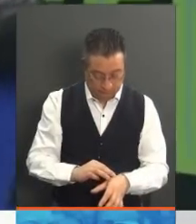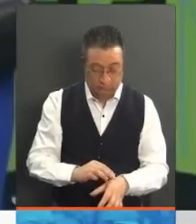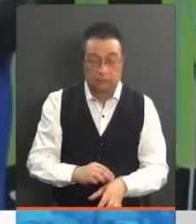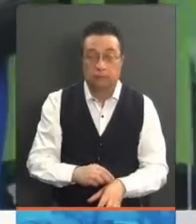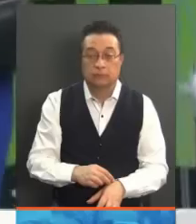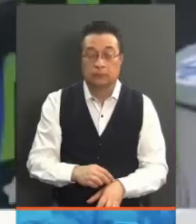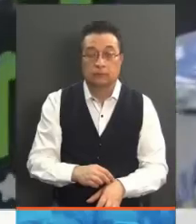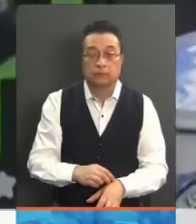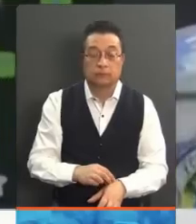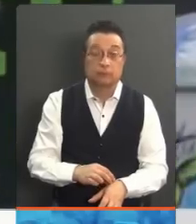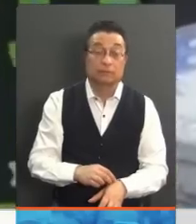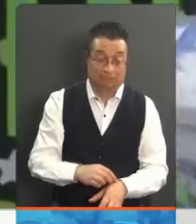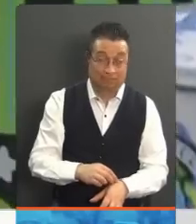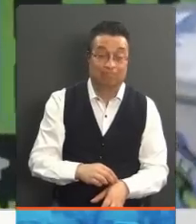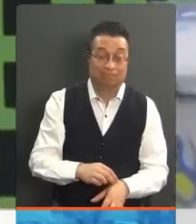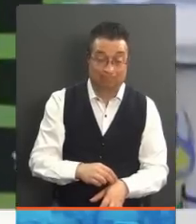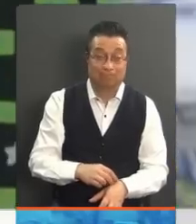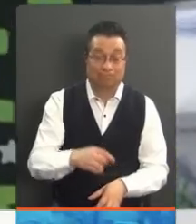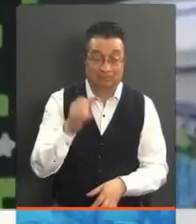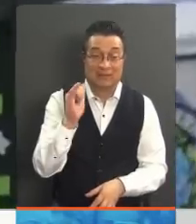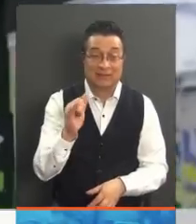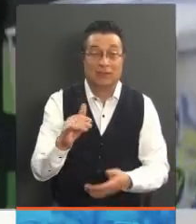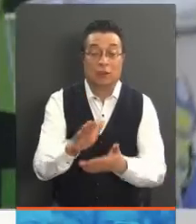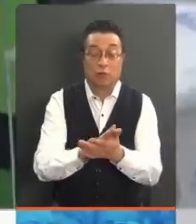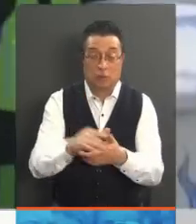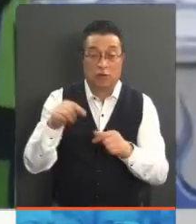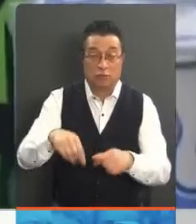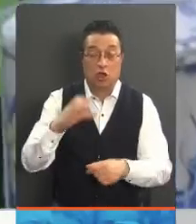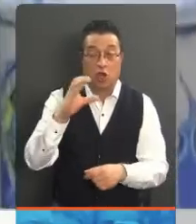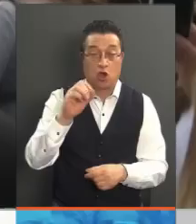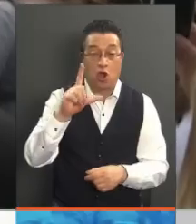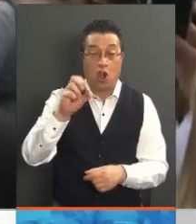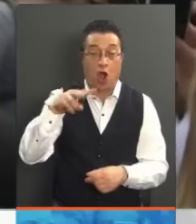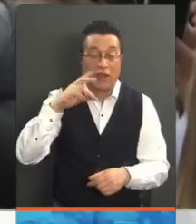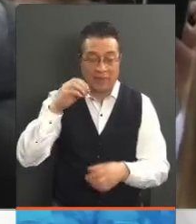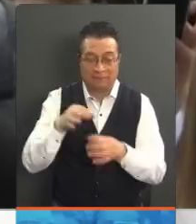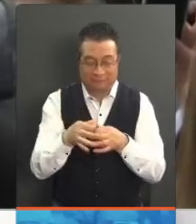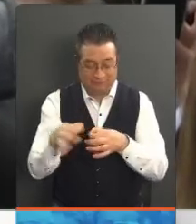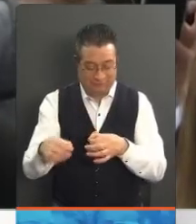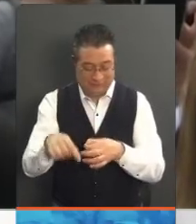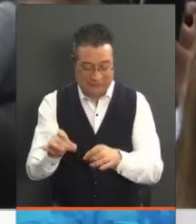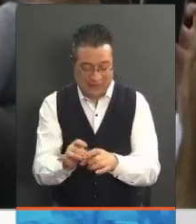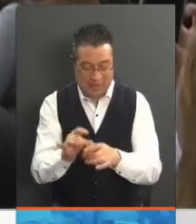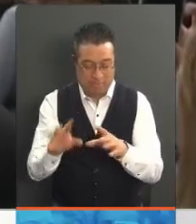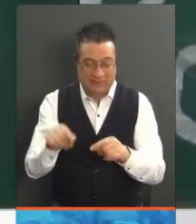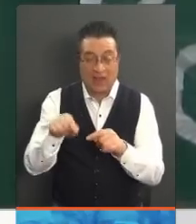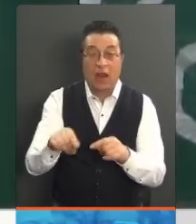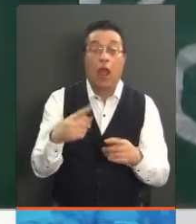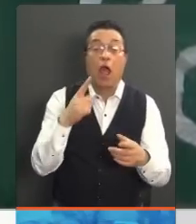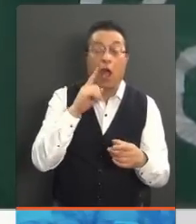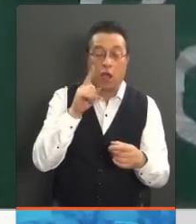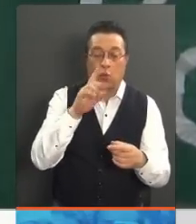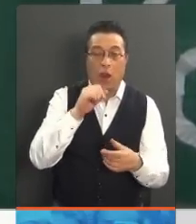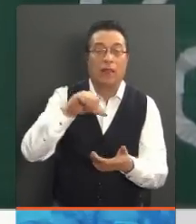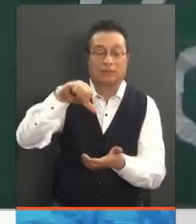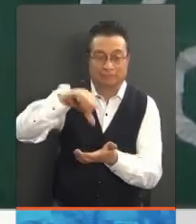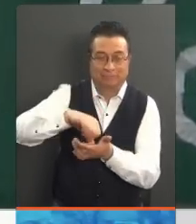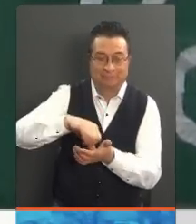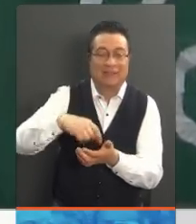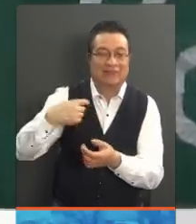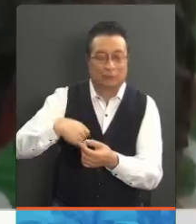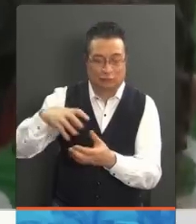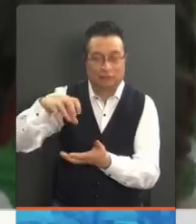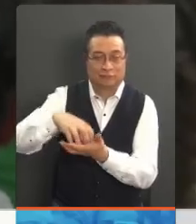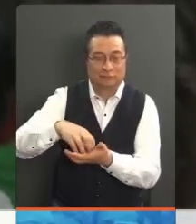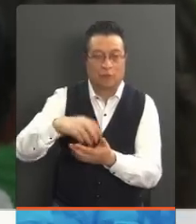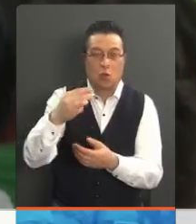Sí, por ejemplo, nos encontramos nosotros en el Distrito de Columbia, que no es un estado, que es un distrito especial, que sirve como la capital estadounidense, la ciudad